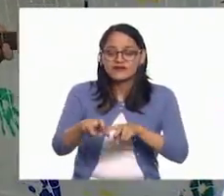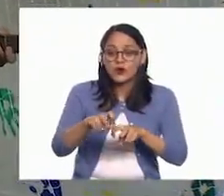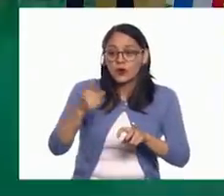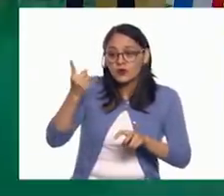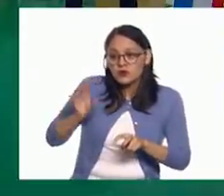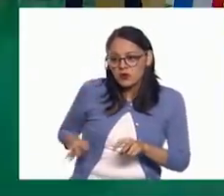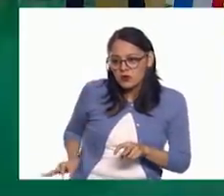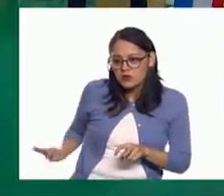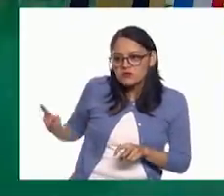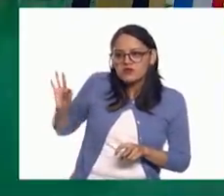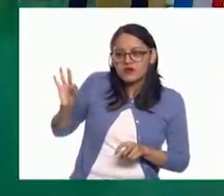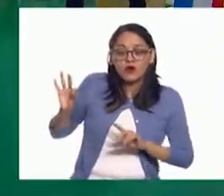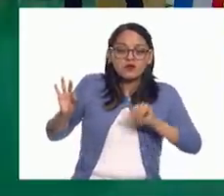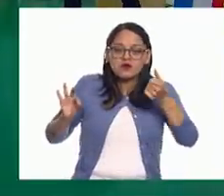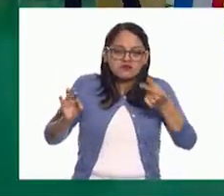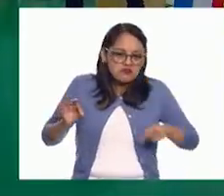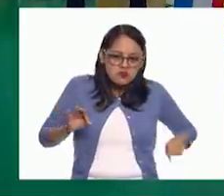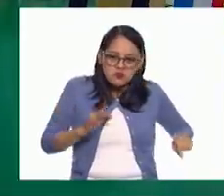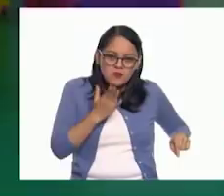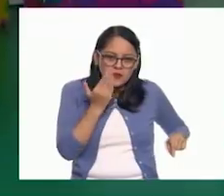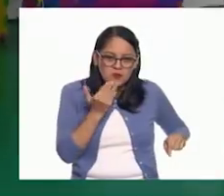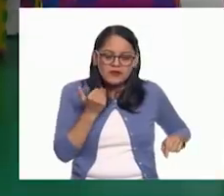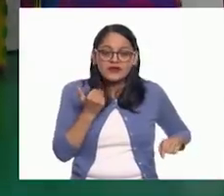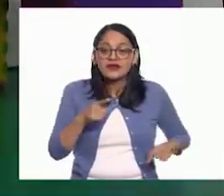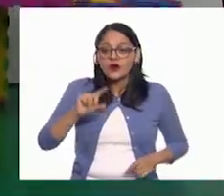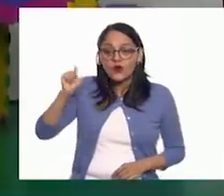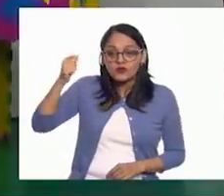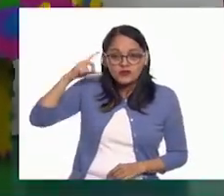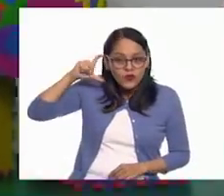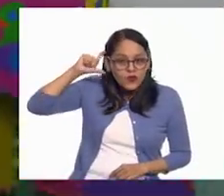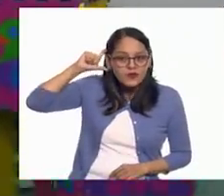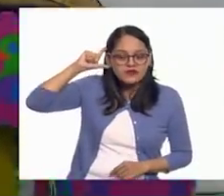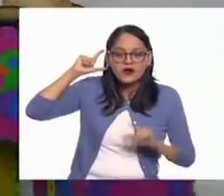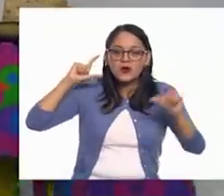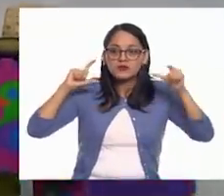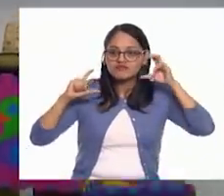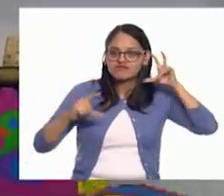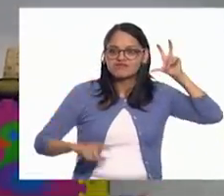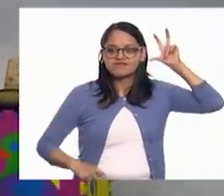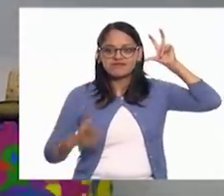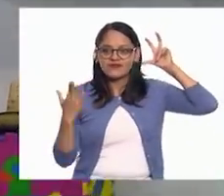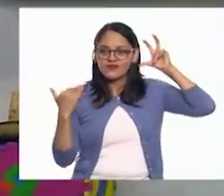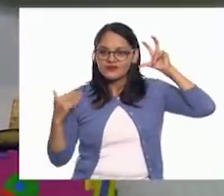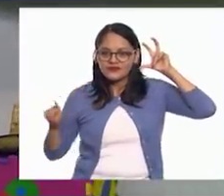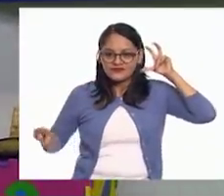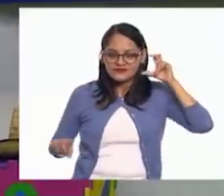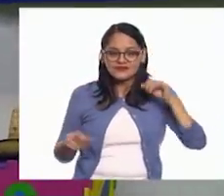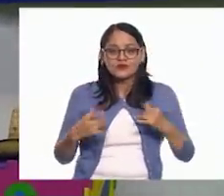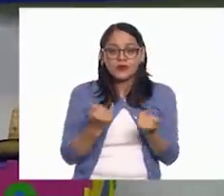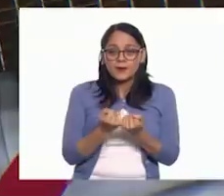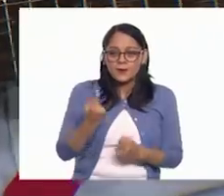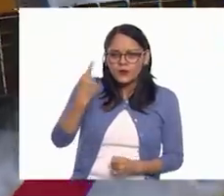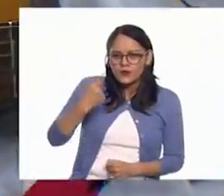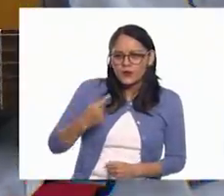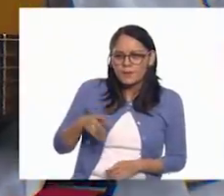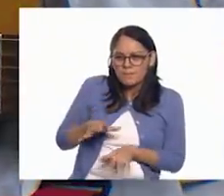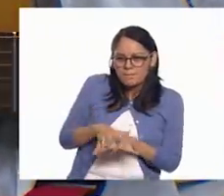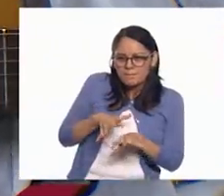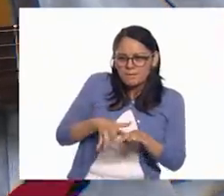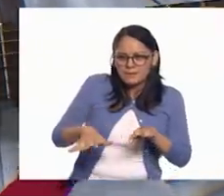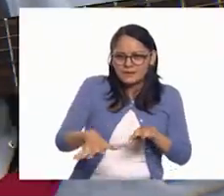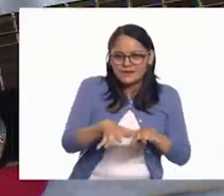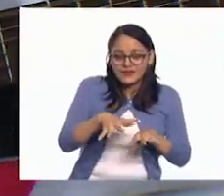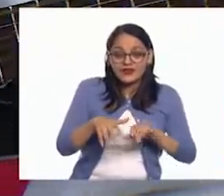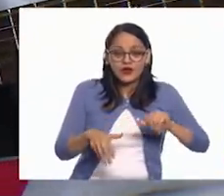y otros muy colones. Unos sin orejas y otros orejones. Unos sin patita y otros